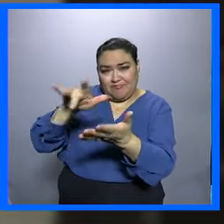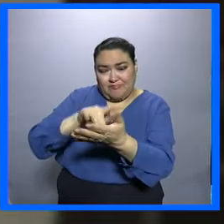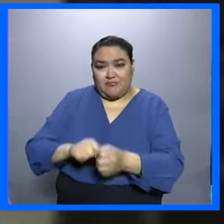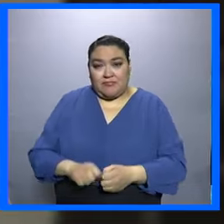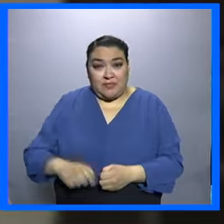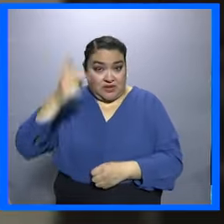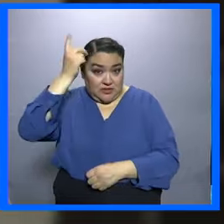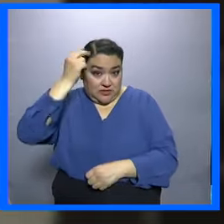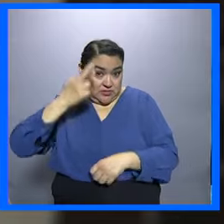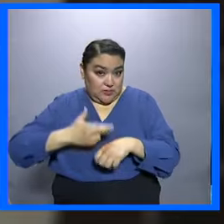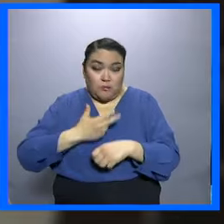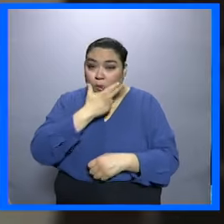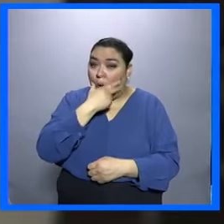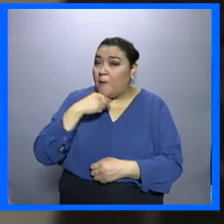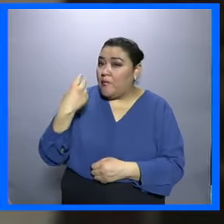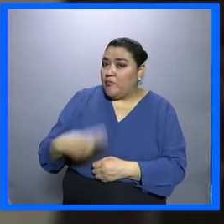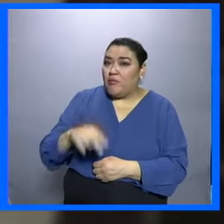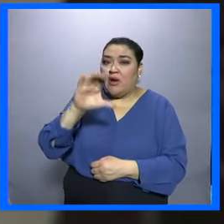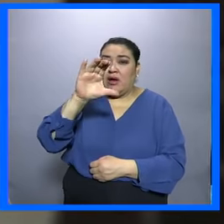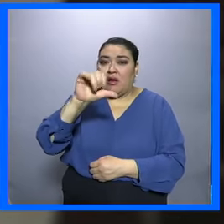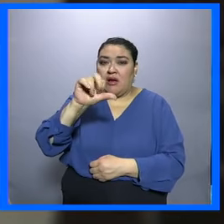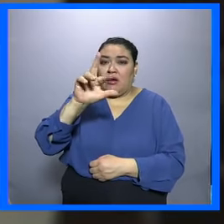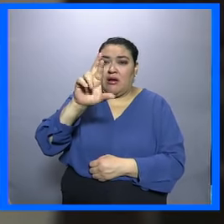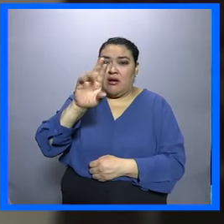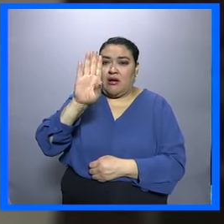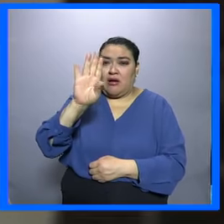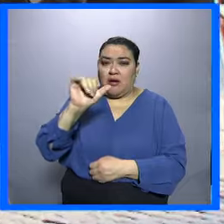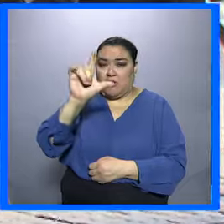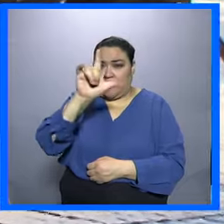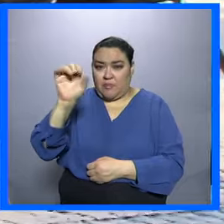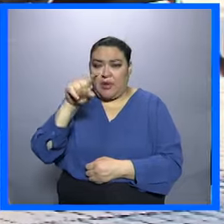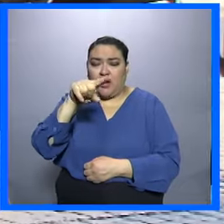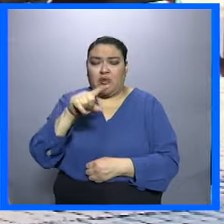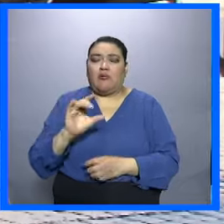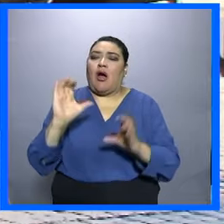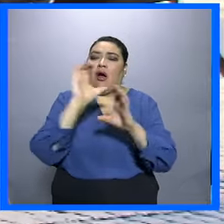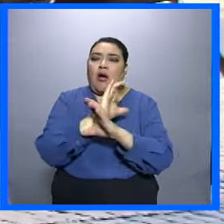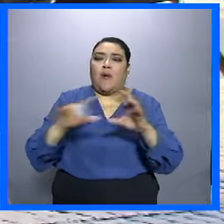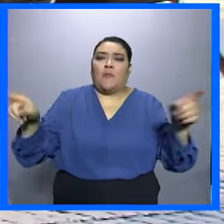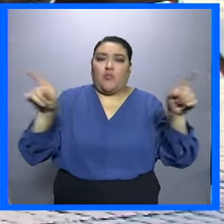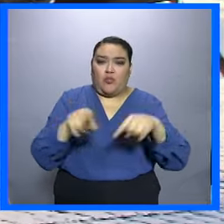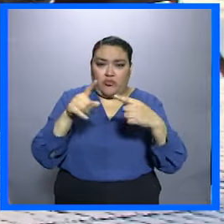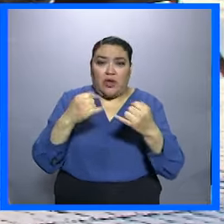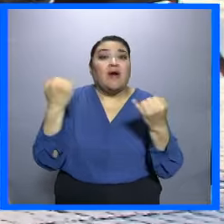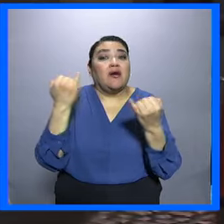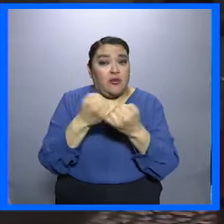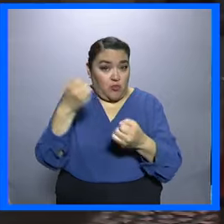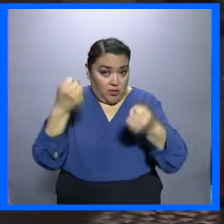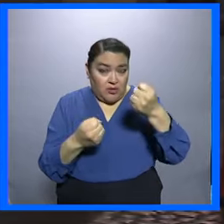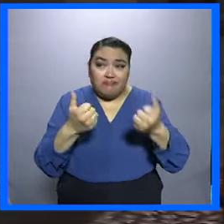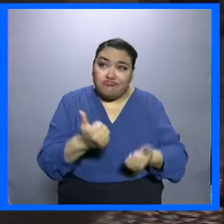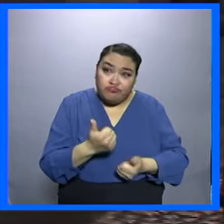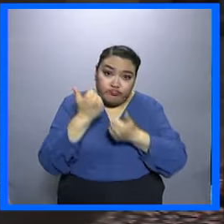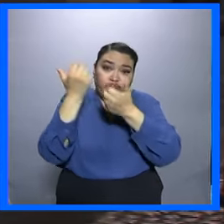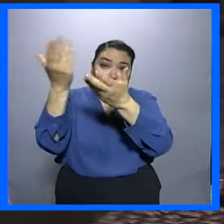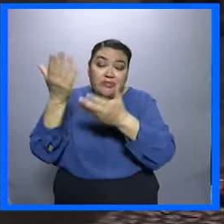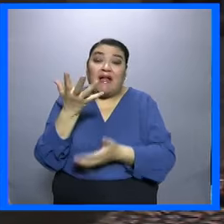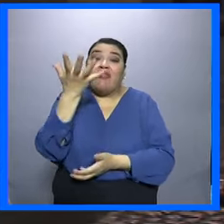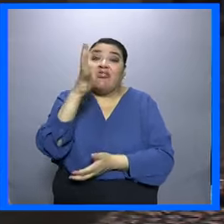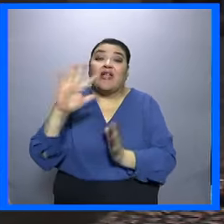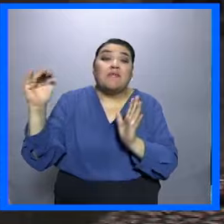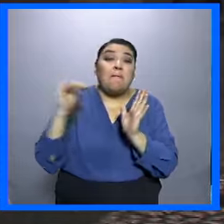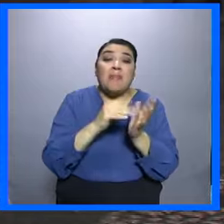Plural TV, Mardonio Carballo, encabezó el encuentro musical, así como el traslado de las 10 toneladas de víveres que partieron desde